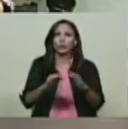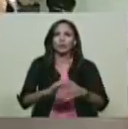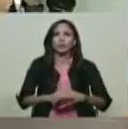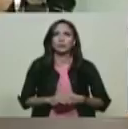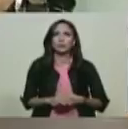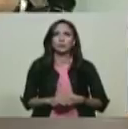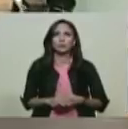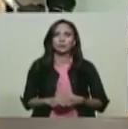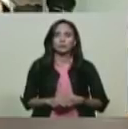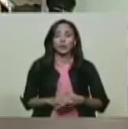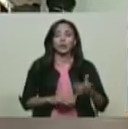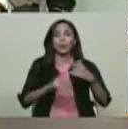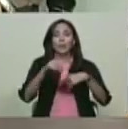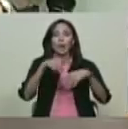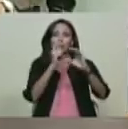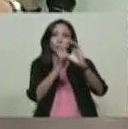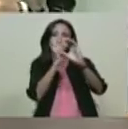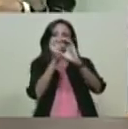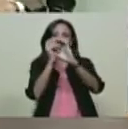para la minería.